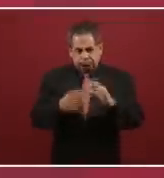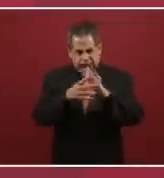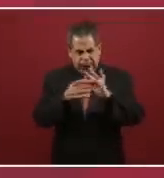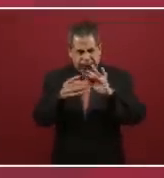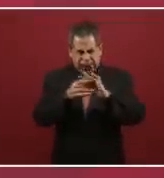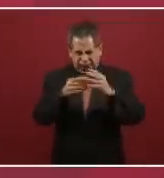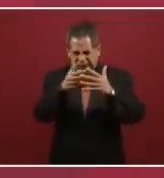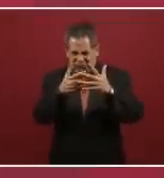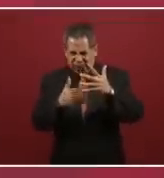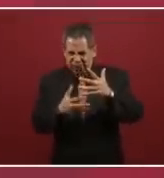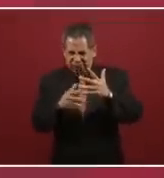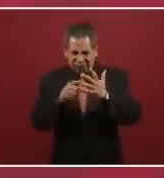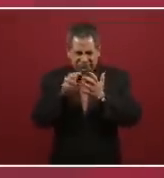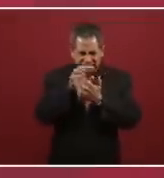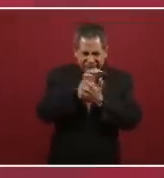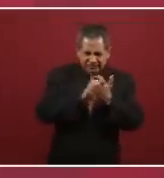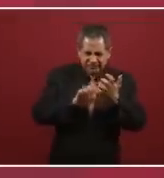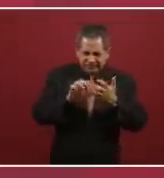abultado,